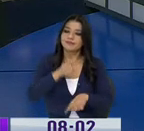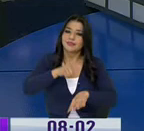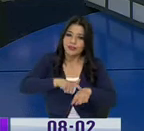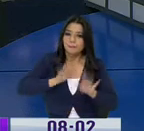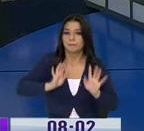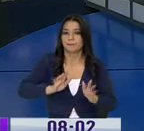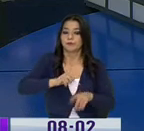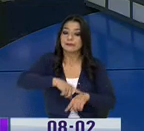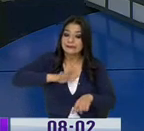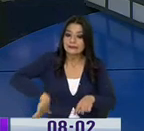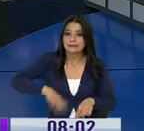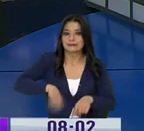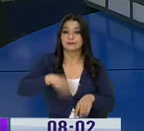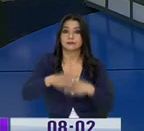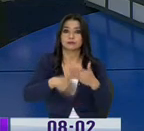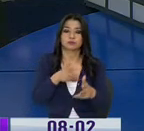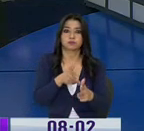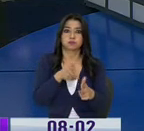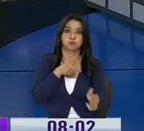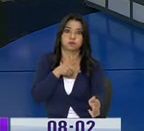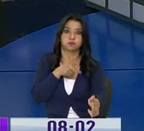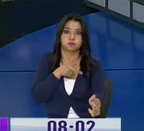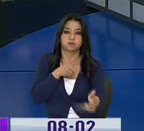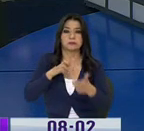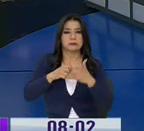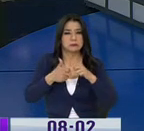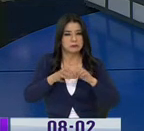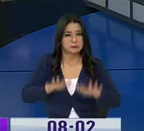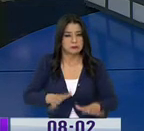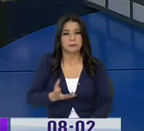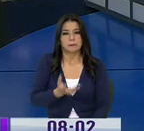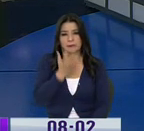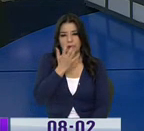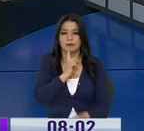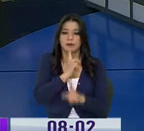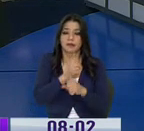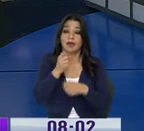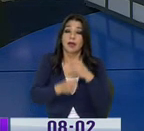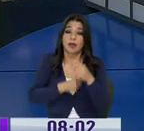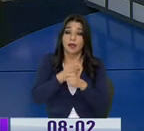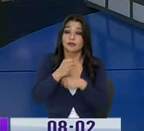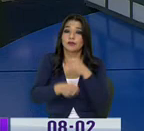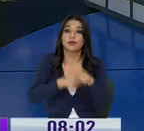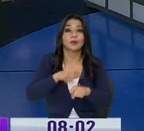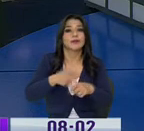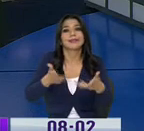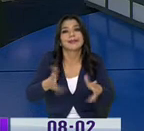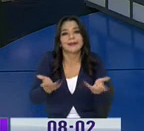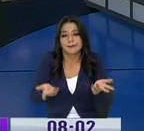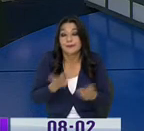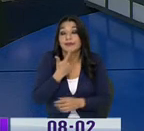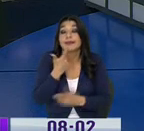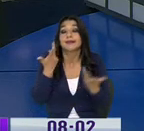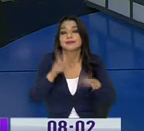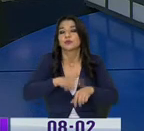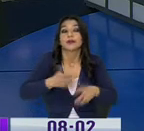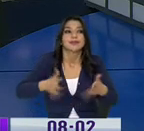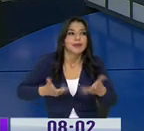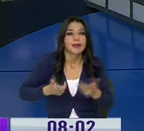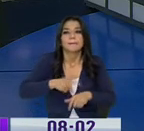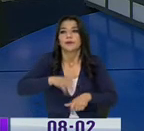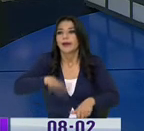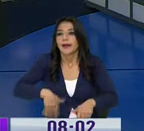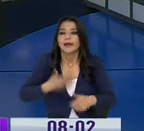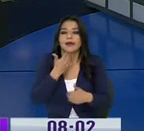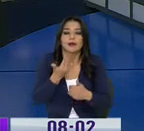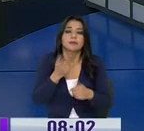los últimos días se forman largas filas y también hay muchas molestias de la ciudadanía. Digamos que a lo largo del año no tuvimos tiempo. Digamos que por algunas circunstancias no